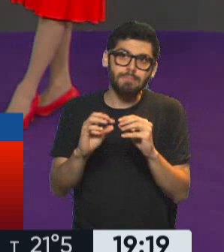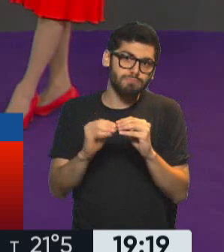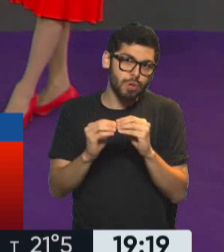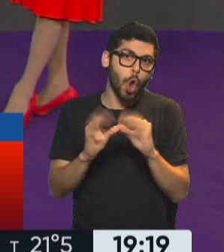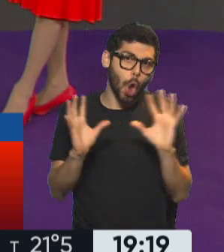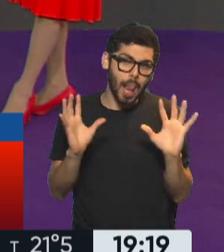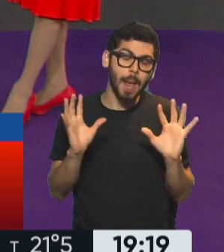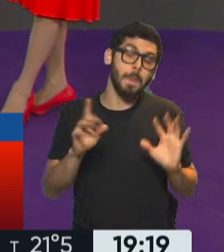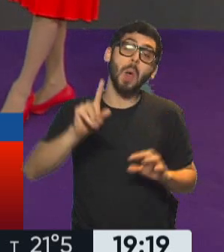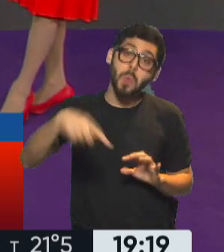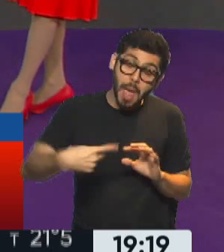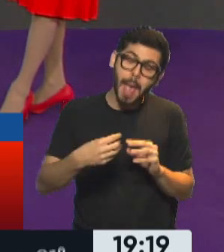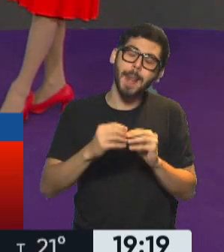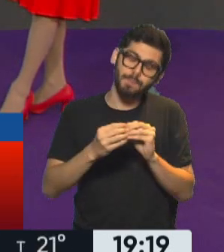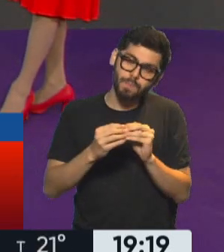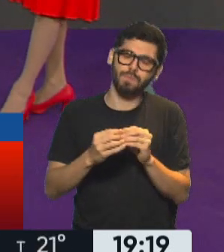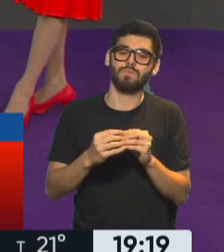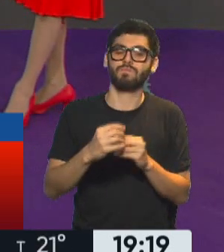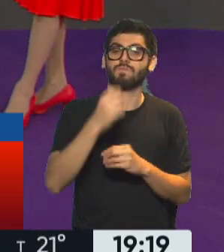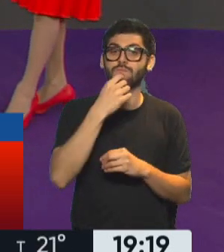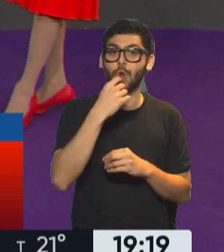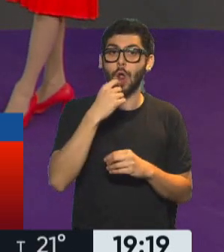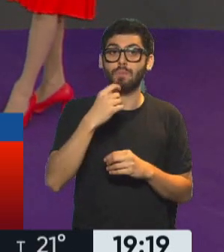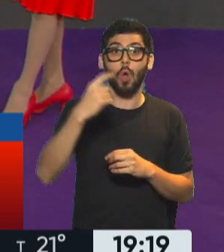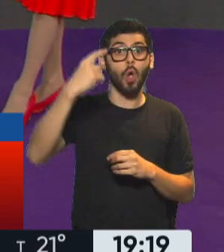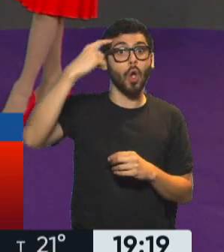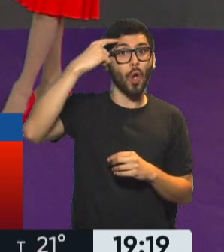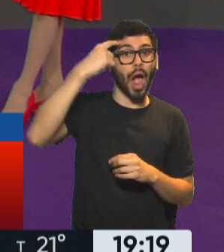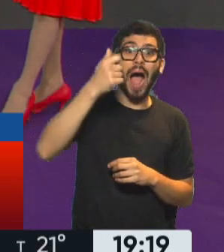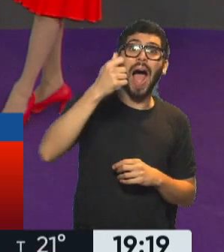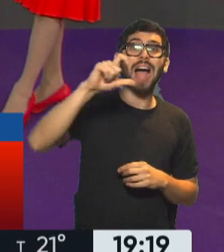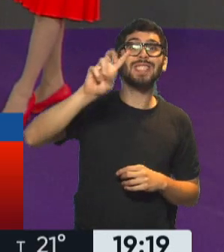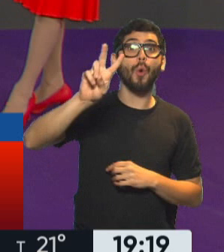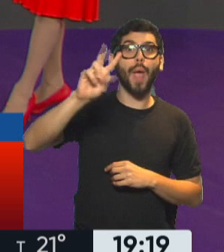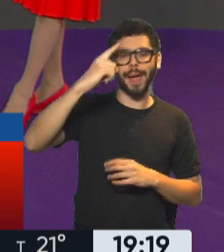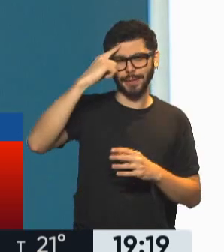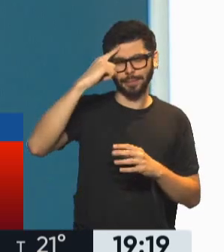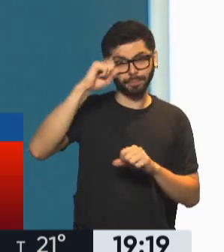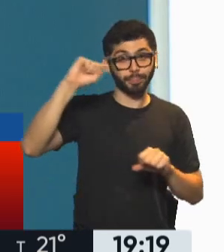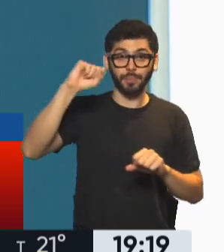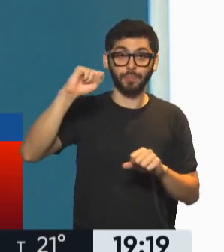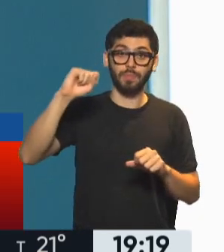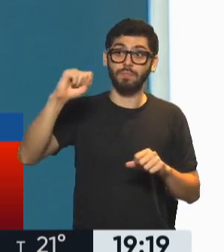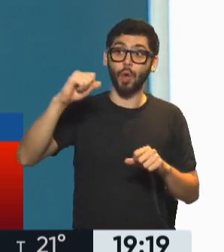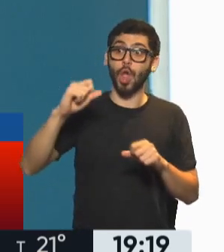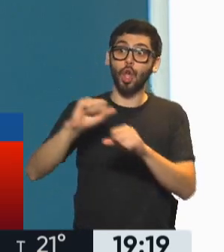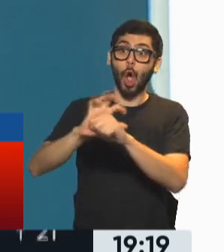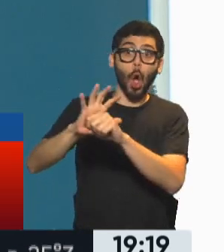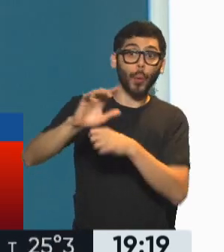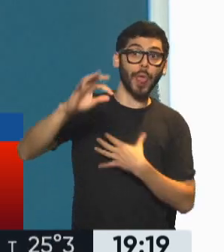algunos inconvenientes, entre ellos accidentes cerebrovasculares, ¿sí? Por los fenómenos trombóticos que produce el